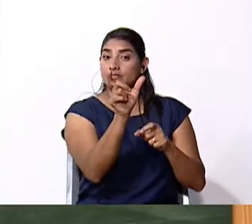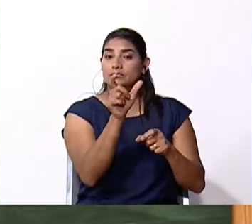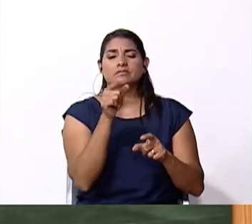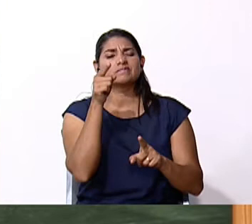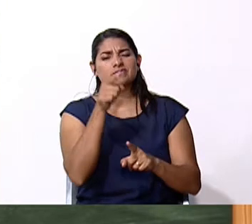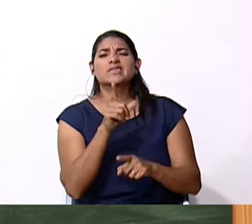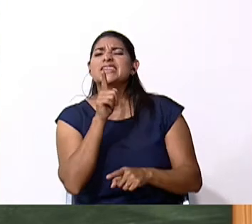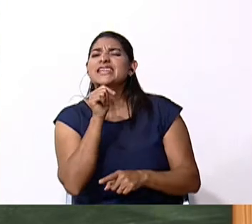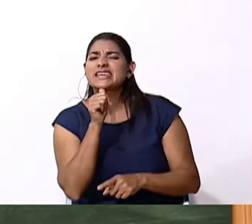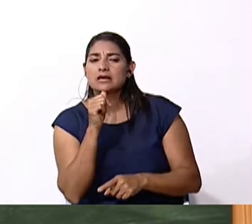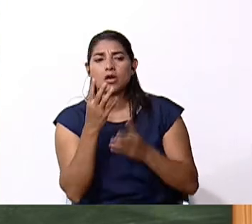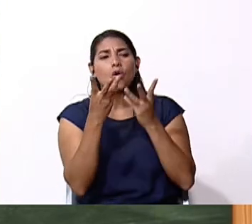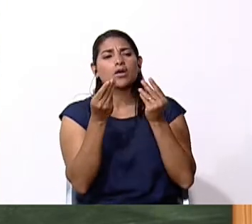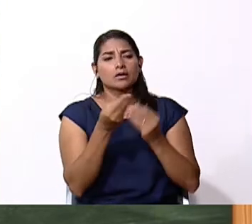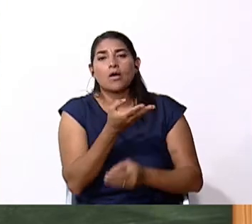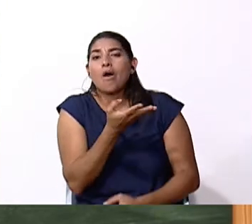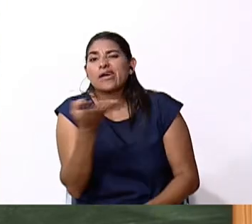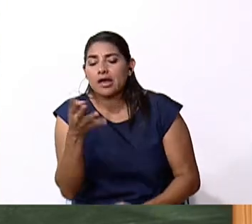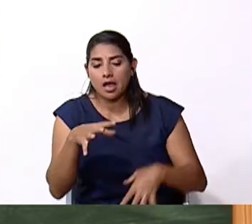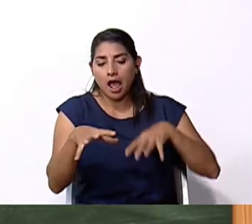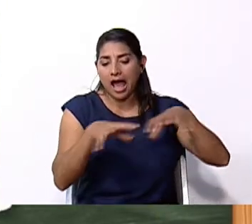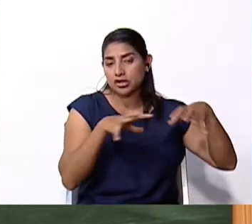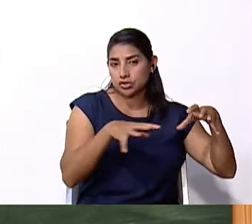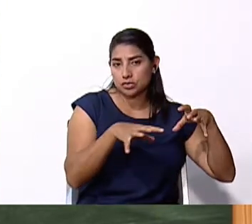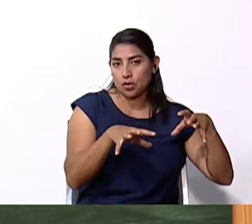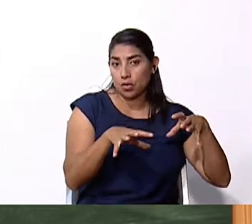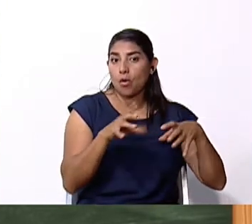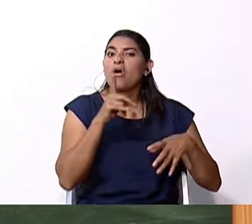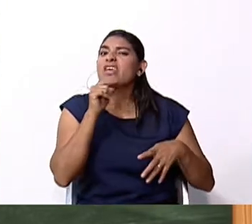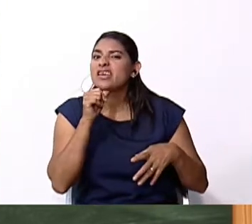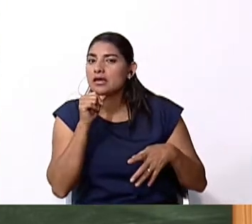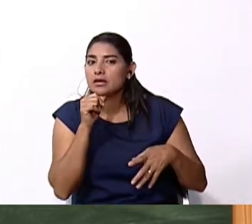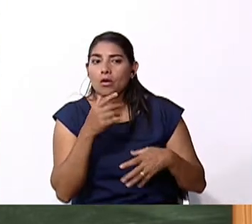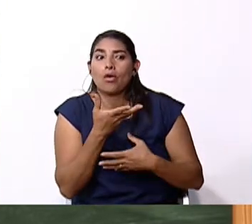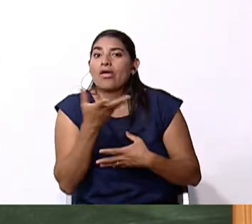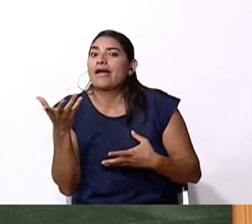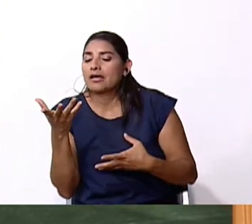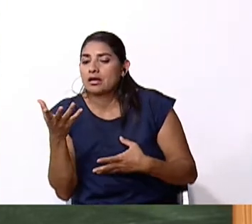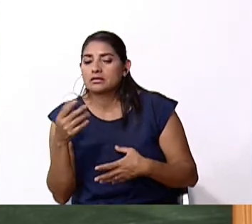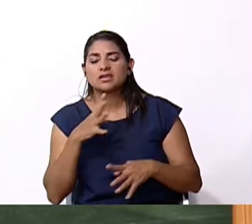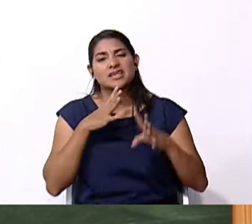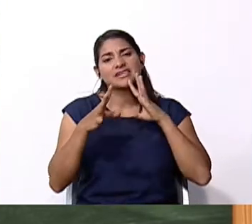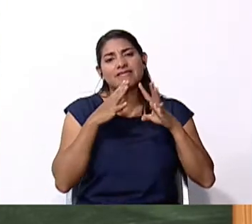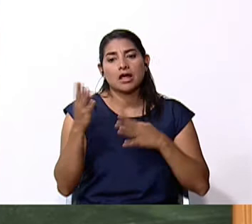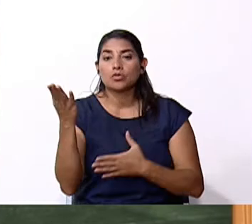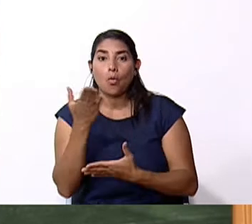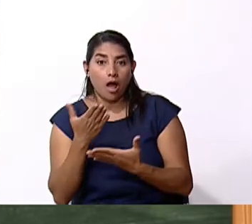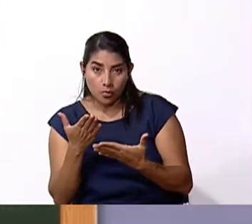indica quién o qué realiza la acción, o de quién o de qué se dice algo.